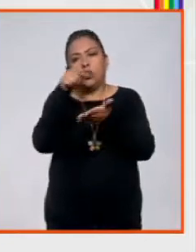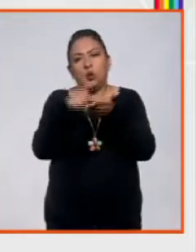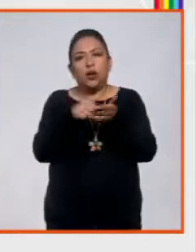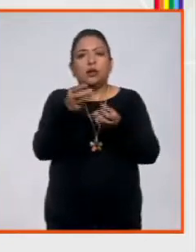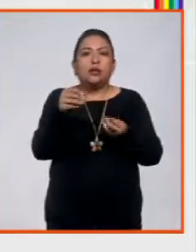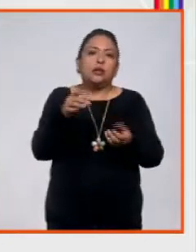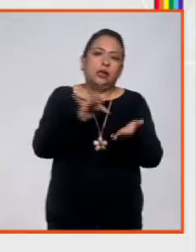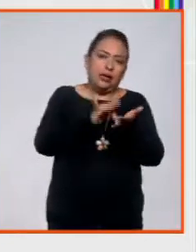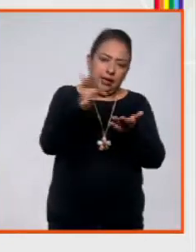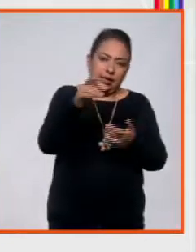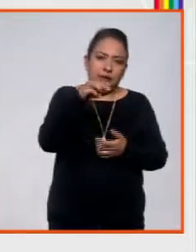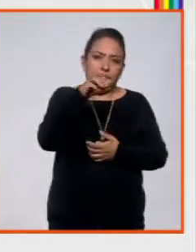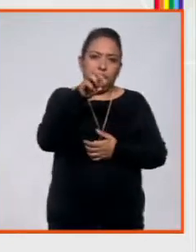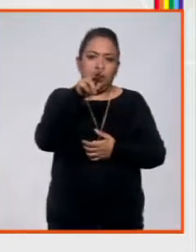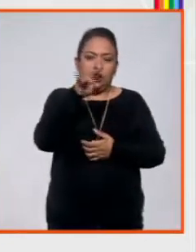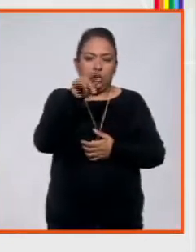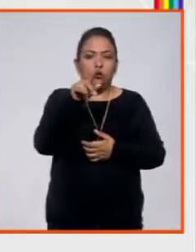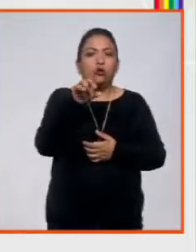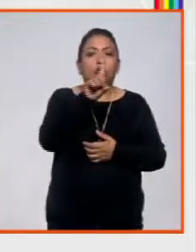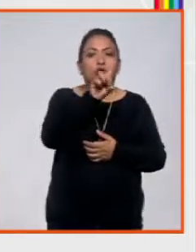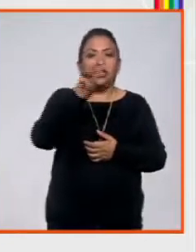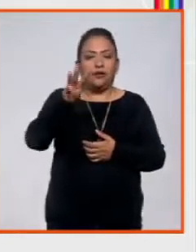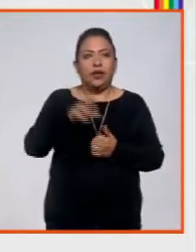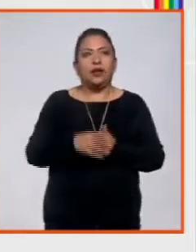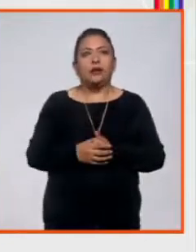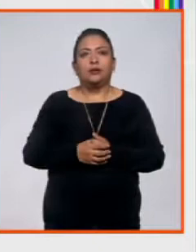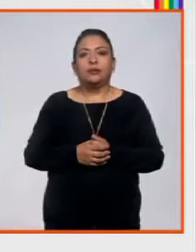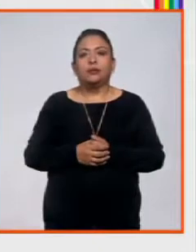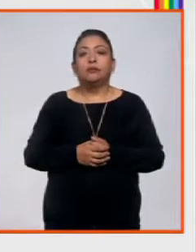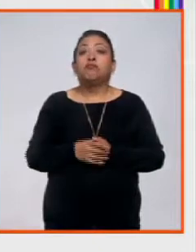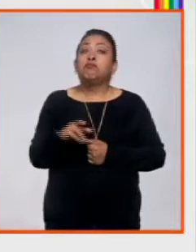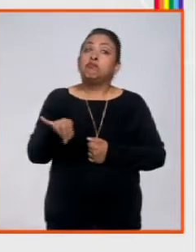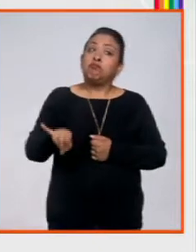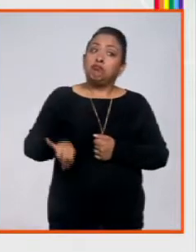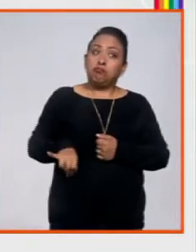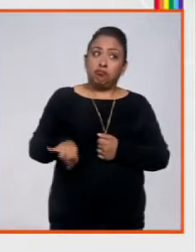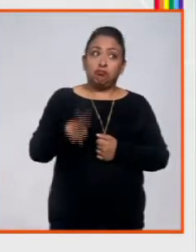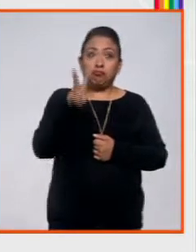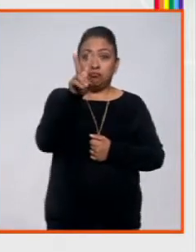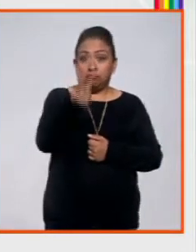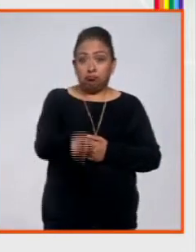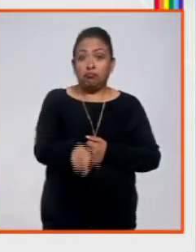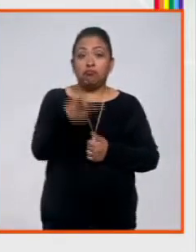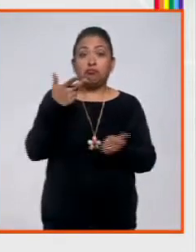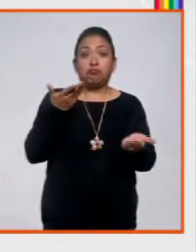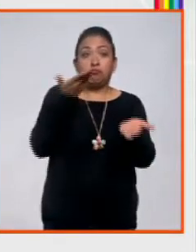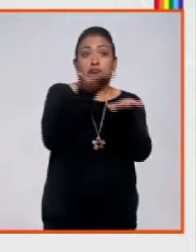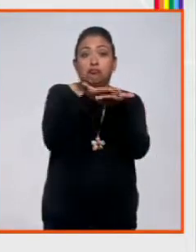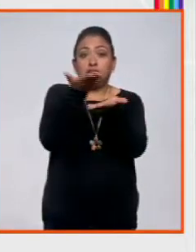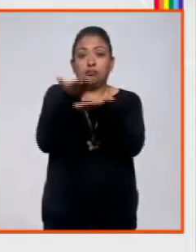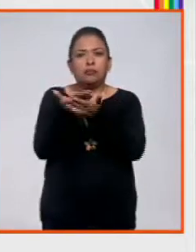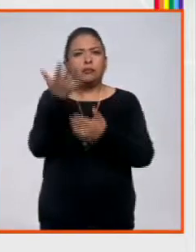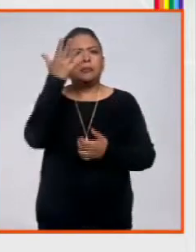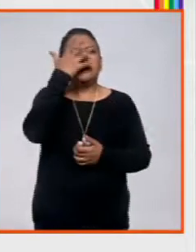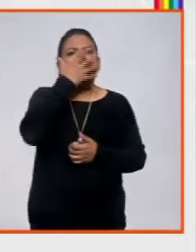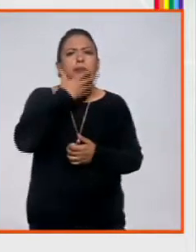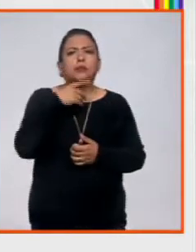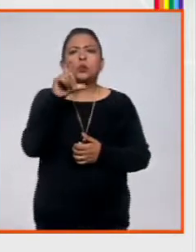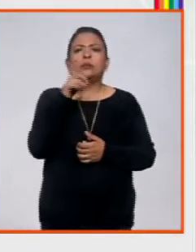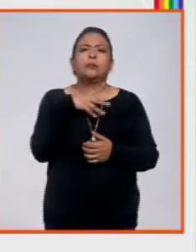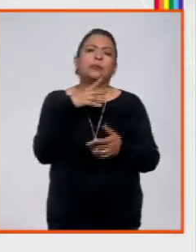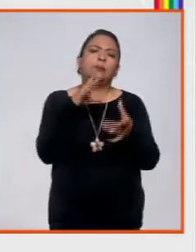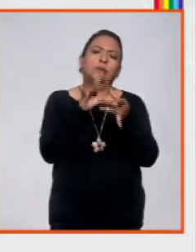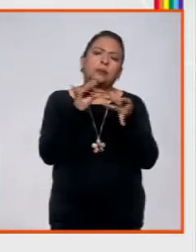muchas gracias a maya luz de deutsche welle interesante de verdad la hora de estas propuestas y fácil de hacer cada vez que